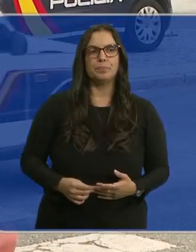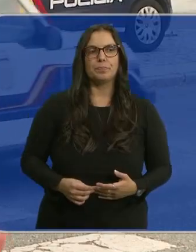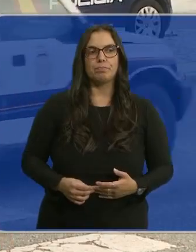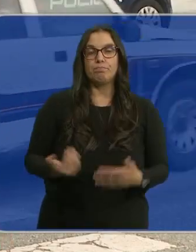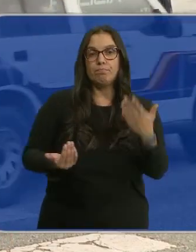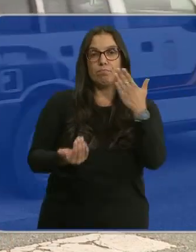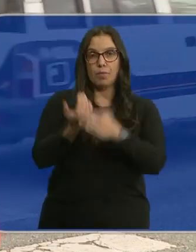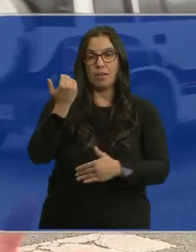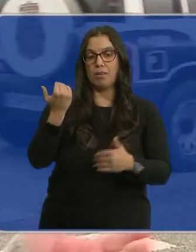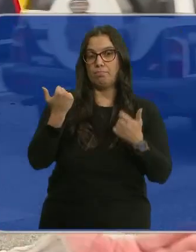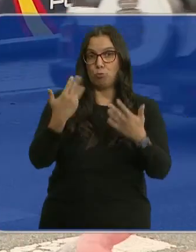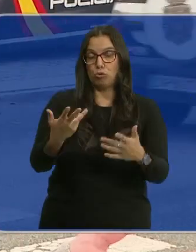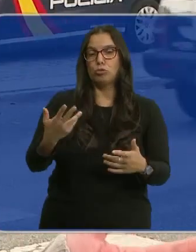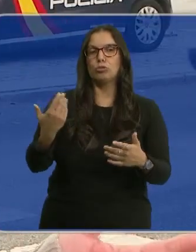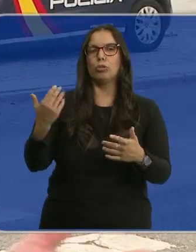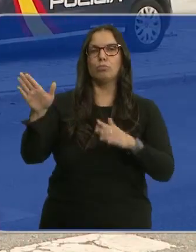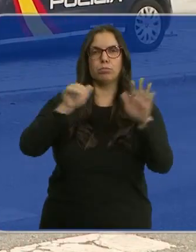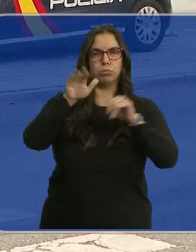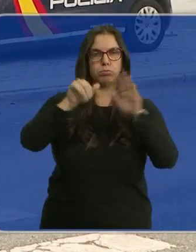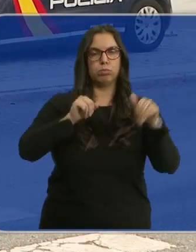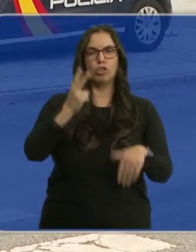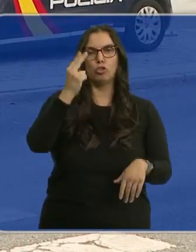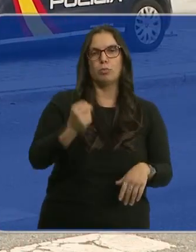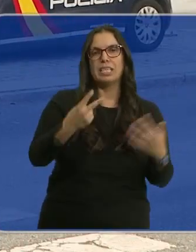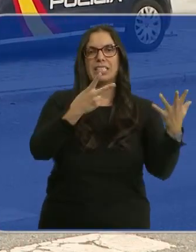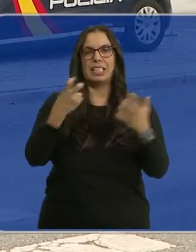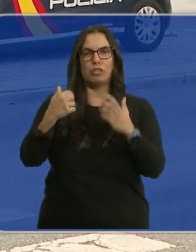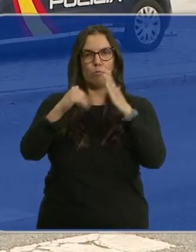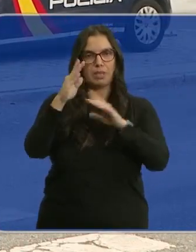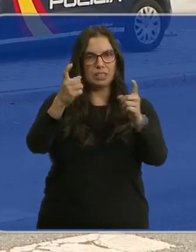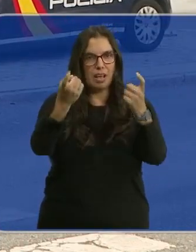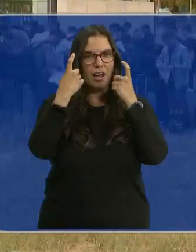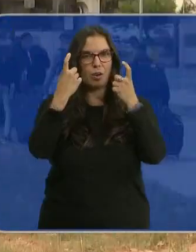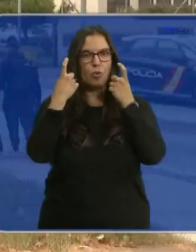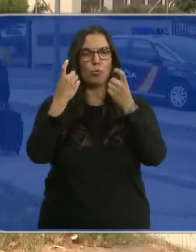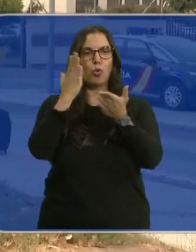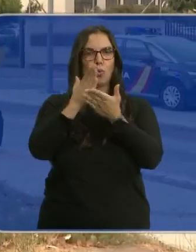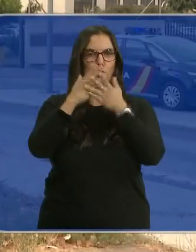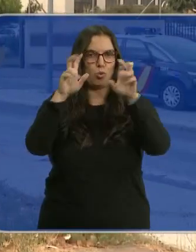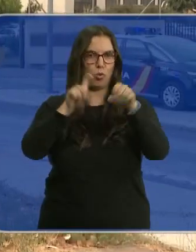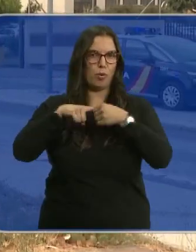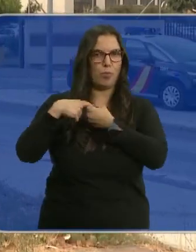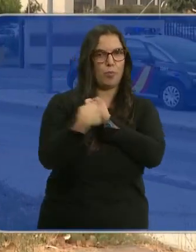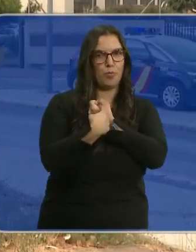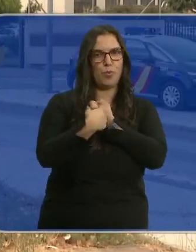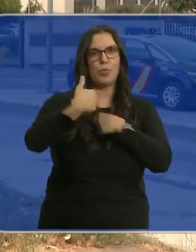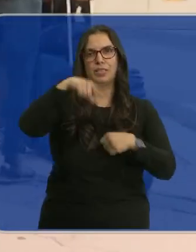A primera hora de este miércoles estaban citados los más de 2.700 alumnos que conforman una nueva promoción,